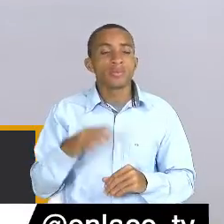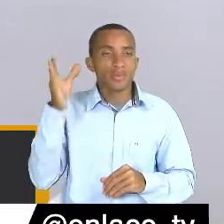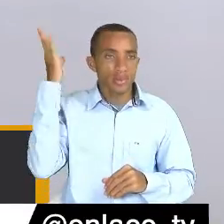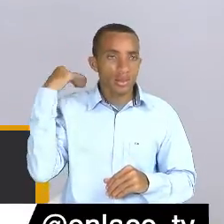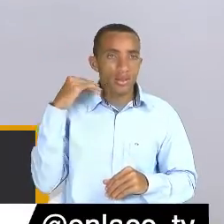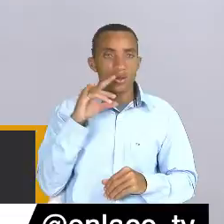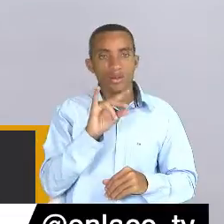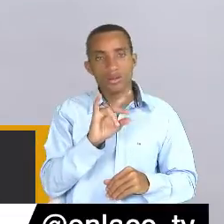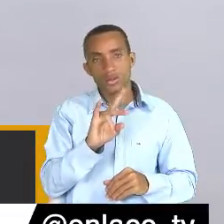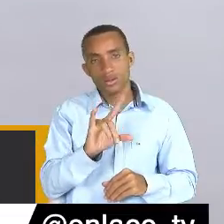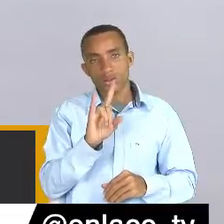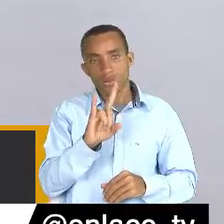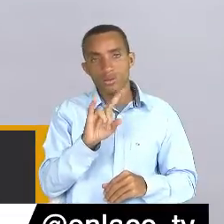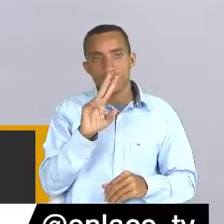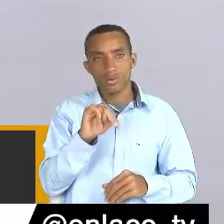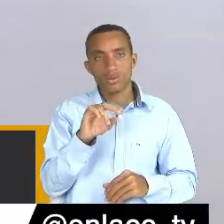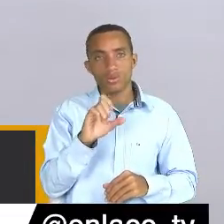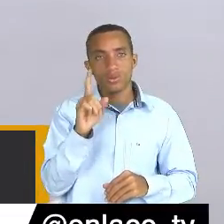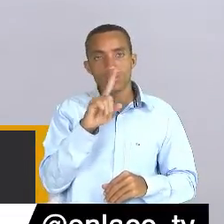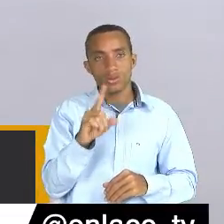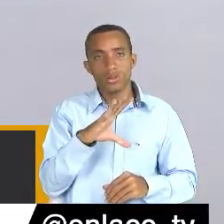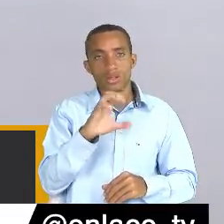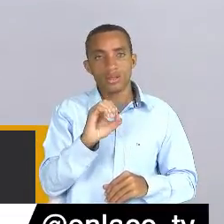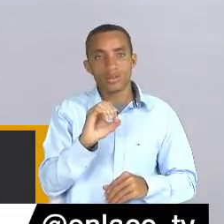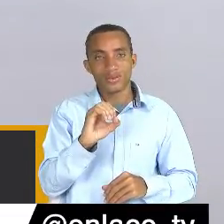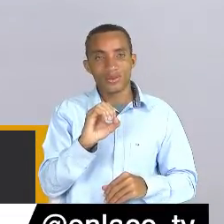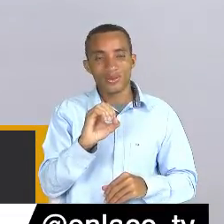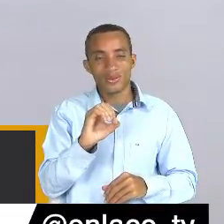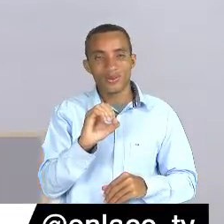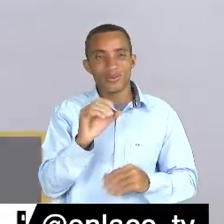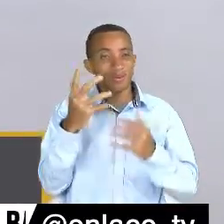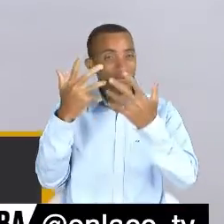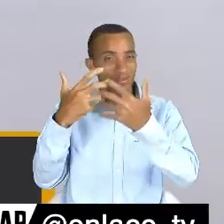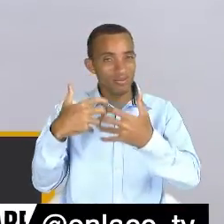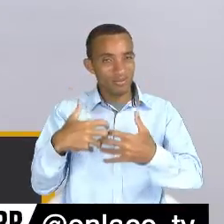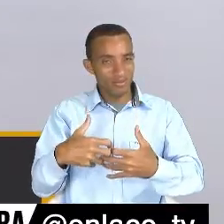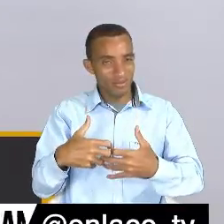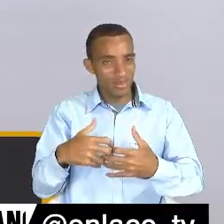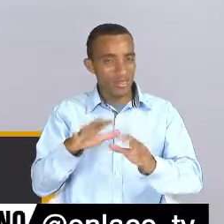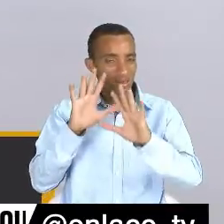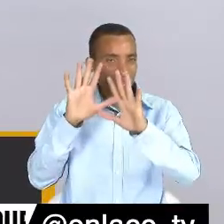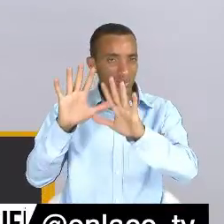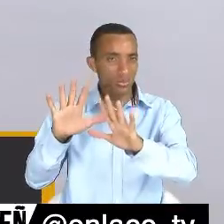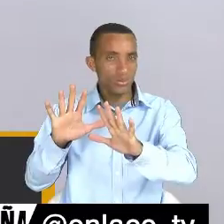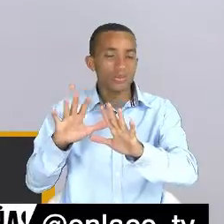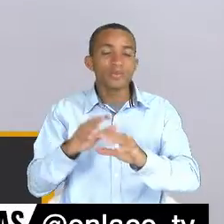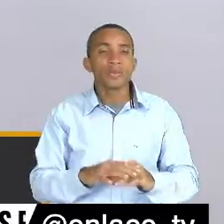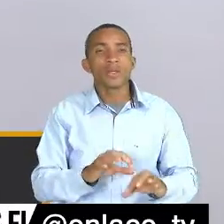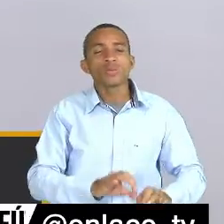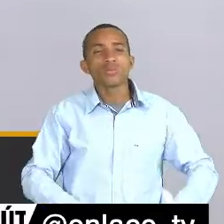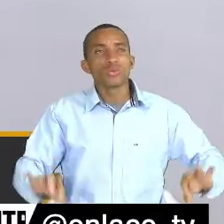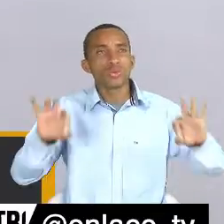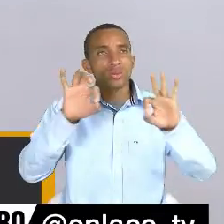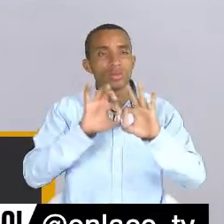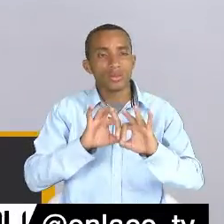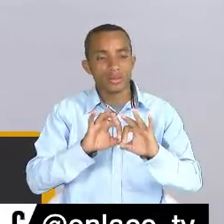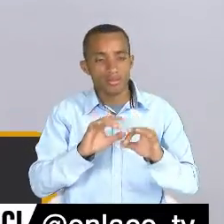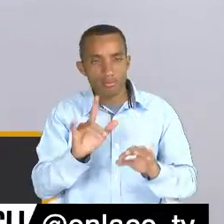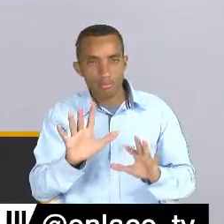toma la decisión de conmemorarla debido a la importancia que tiene este género literario, pues